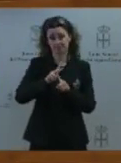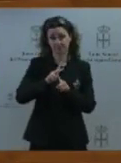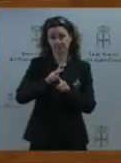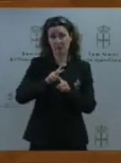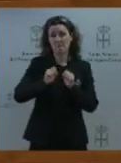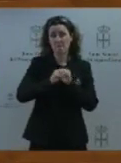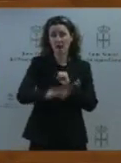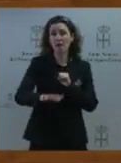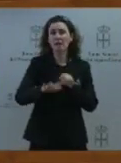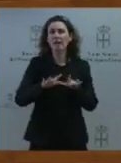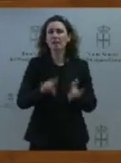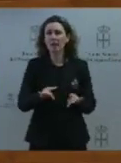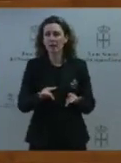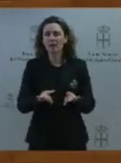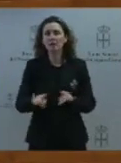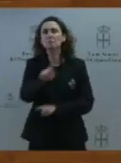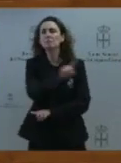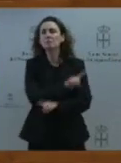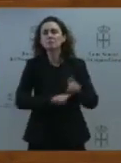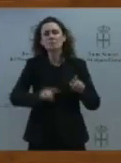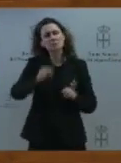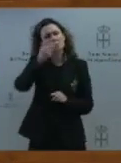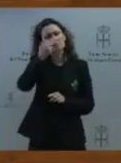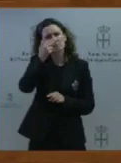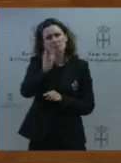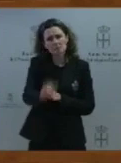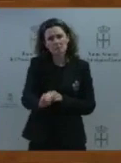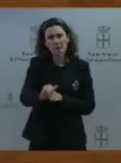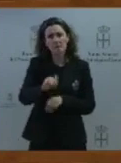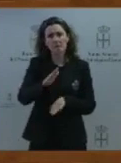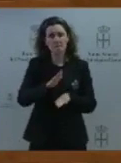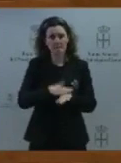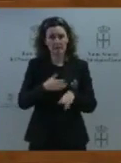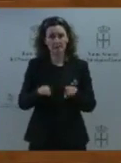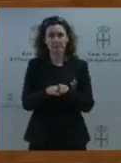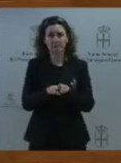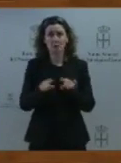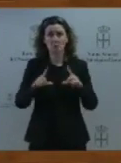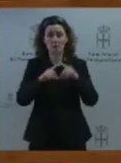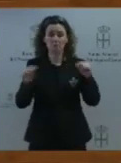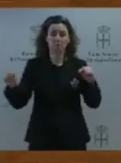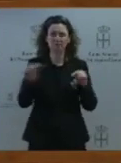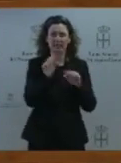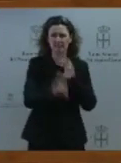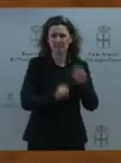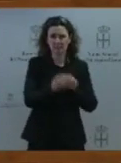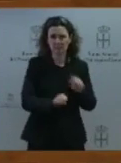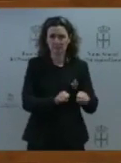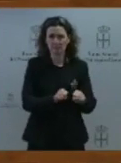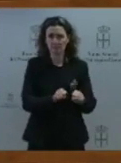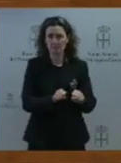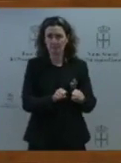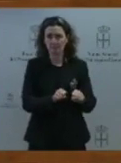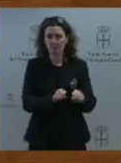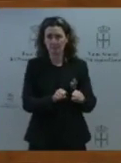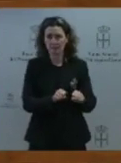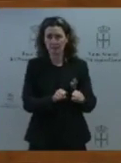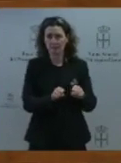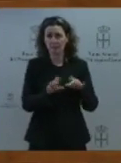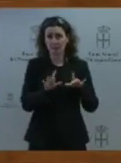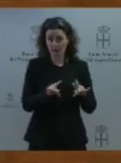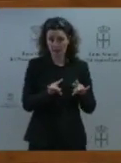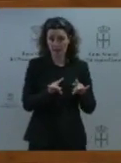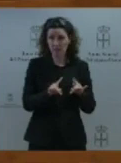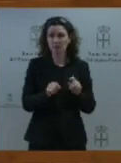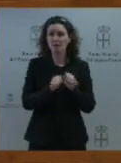un interés para foliar el occidente asturiano tanto en su tierra como en su mar porque es lo más fácil